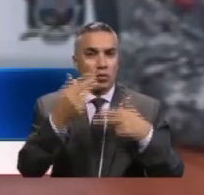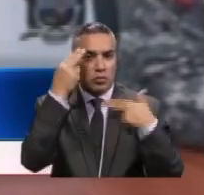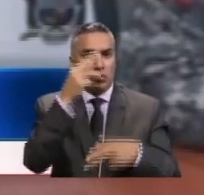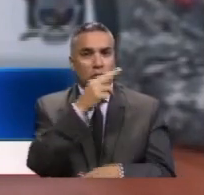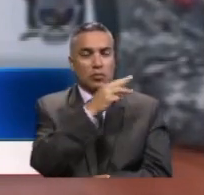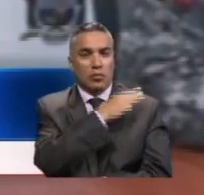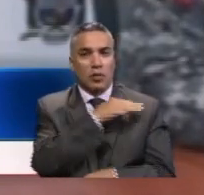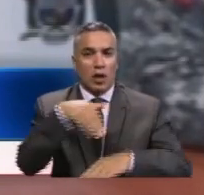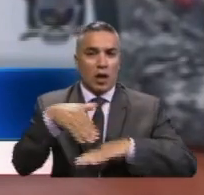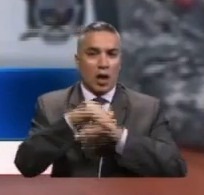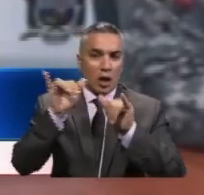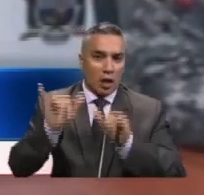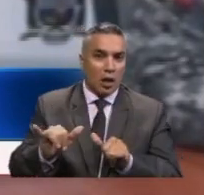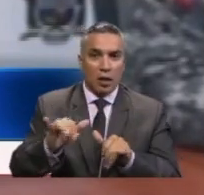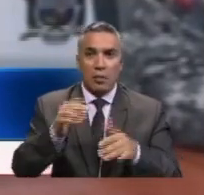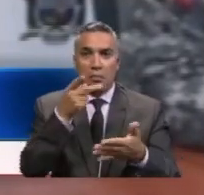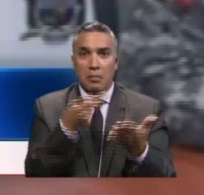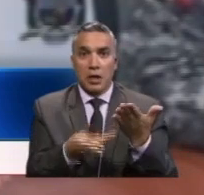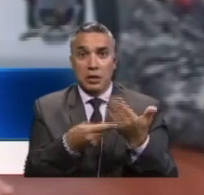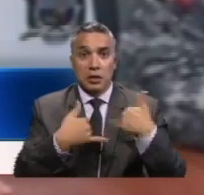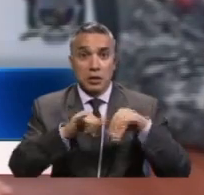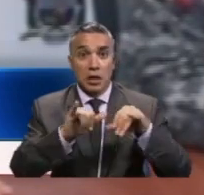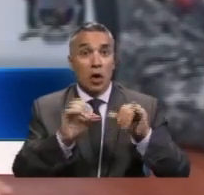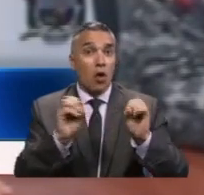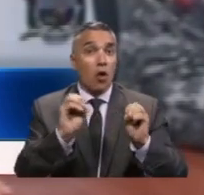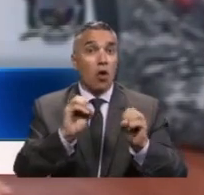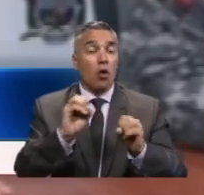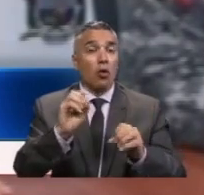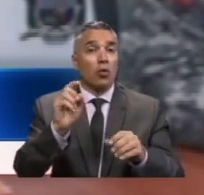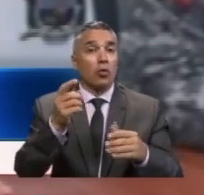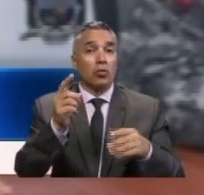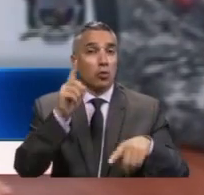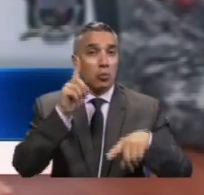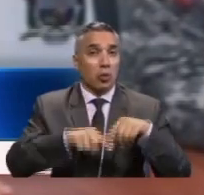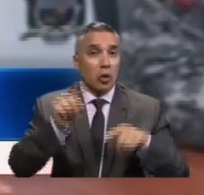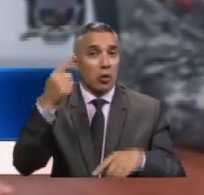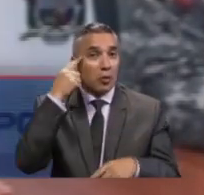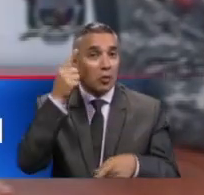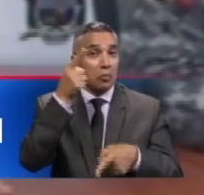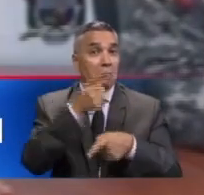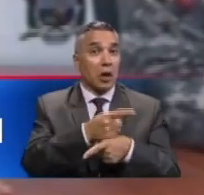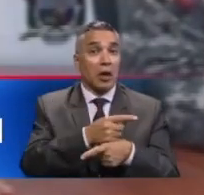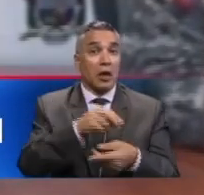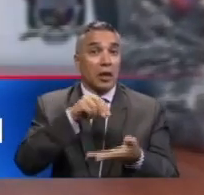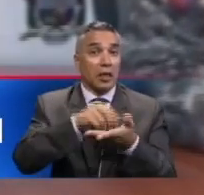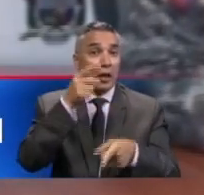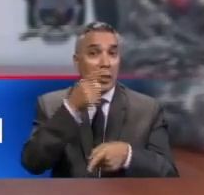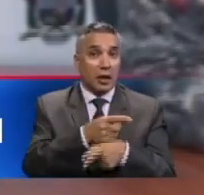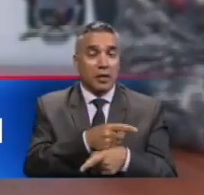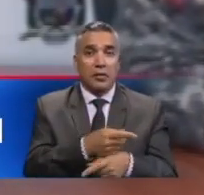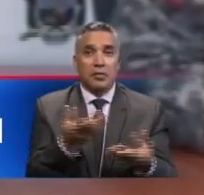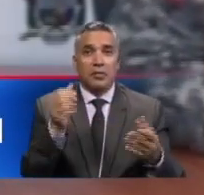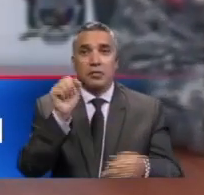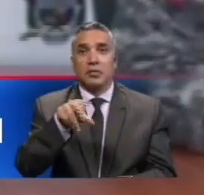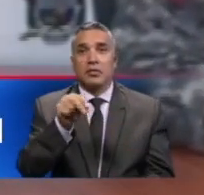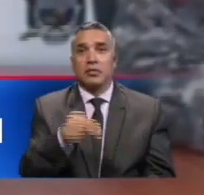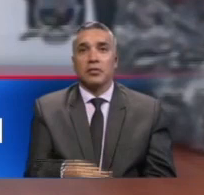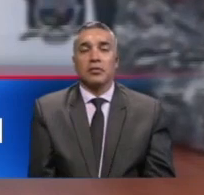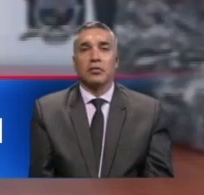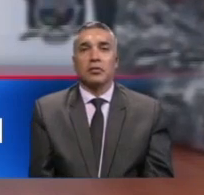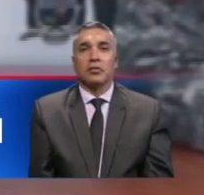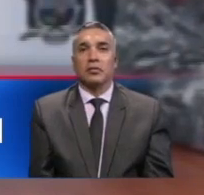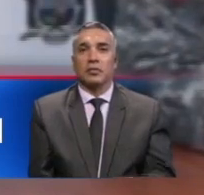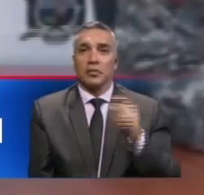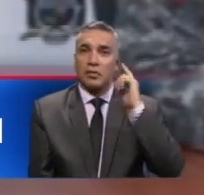terrorismo. Ahí ya entran no solamente normativa nacional, sino también normativa internacional, porque las condiciones obviamente